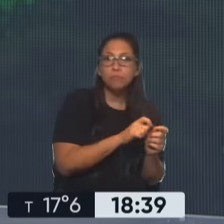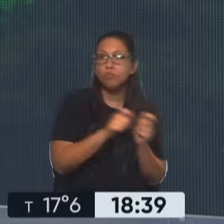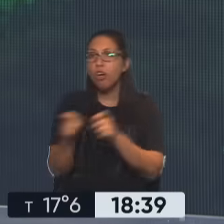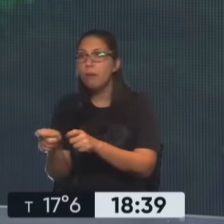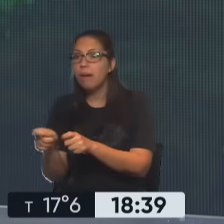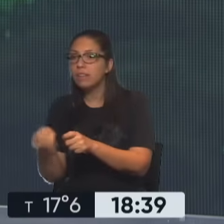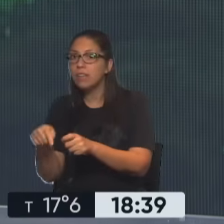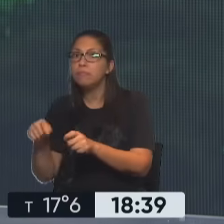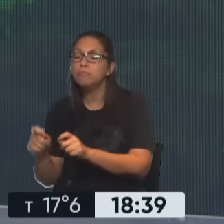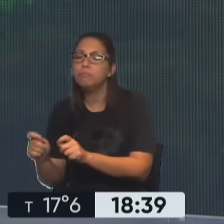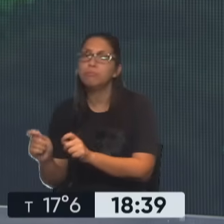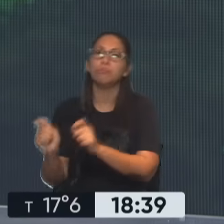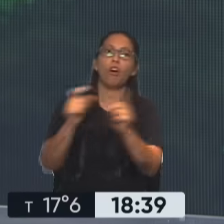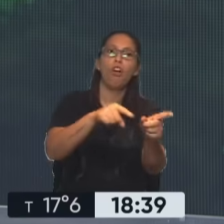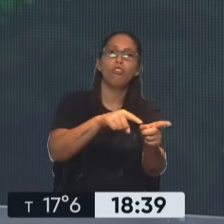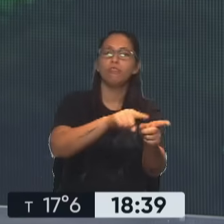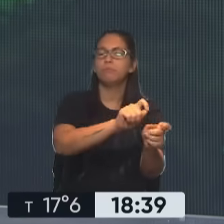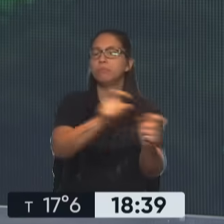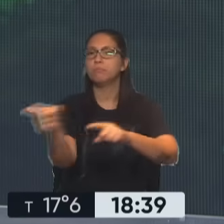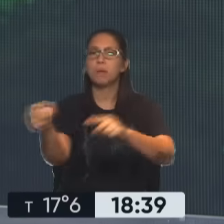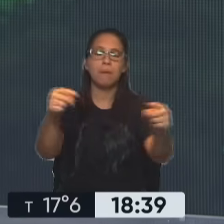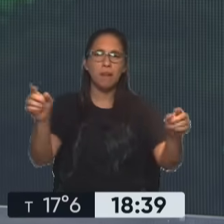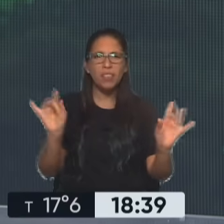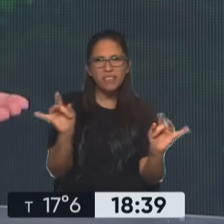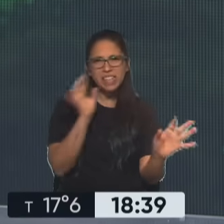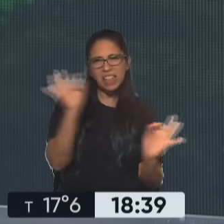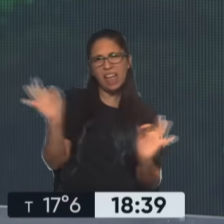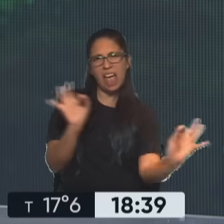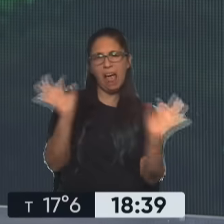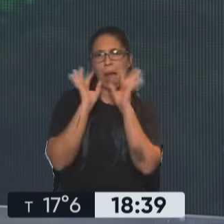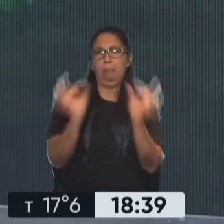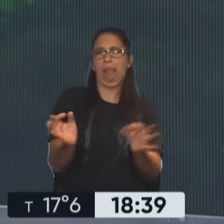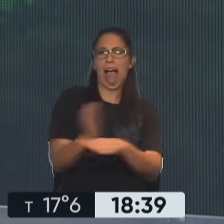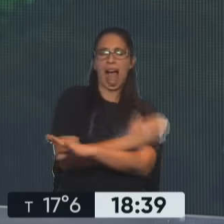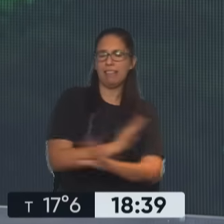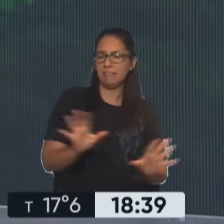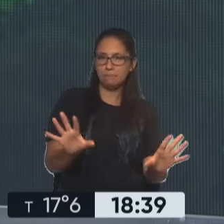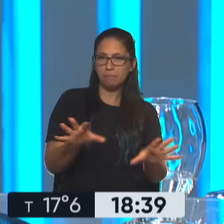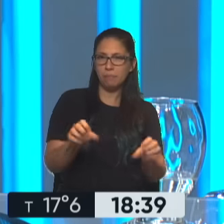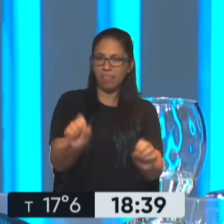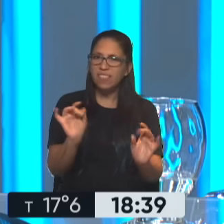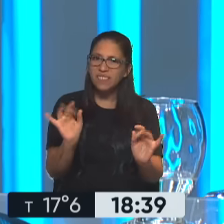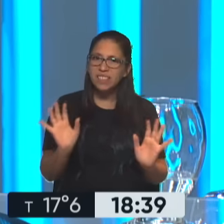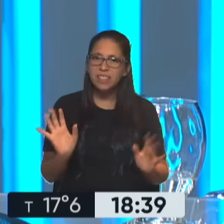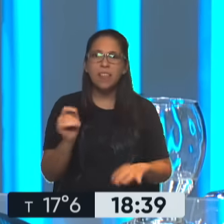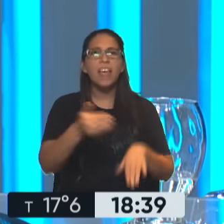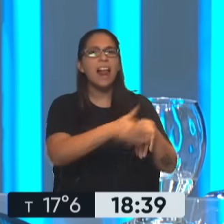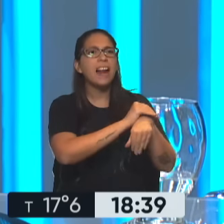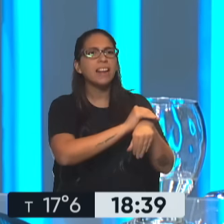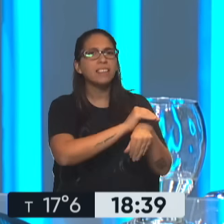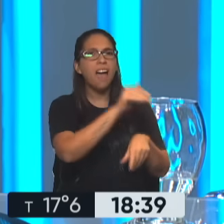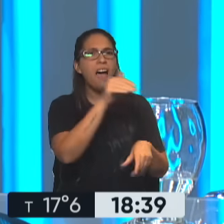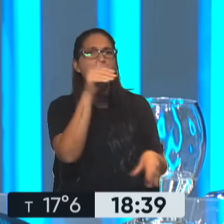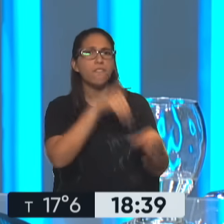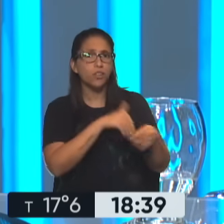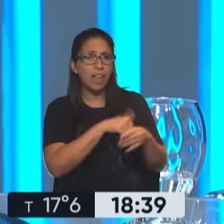terceros que son difíciles de decodificar y que no lo expresa una linealidad tan... El voto de Larreta en relación a